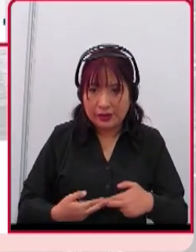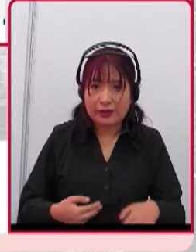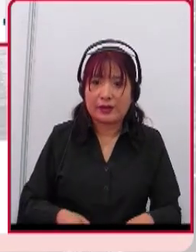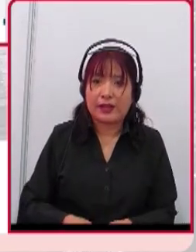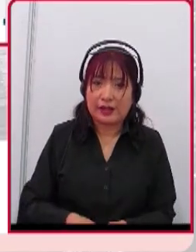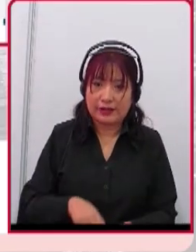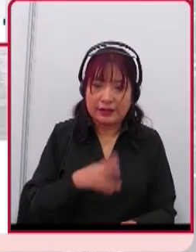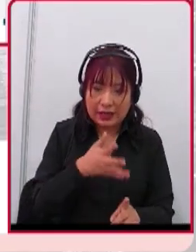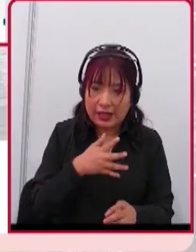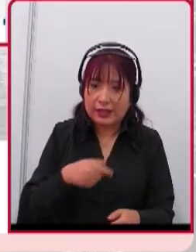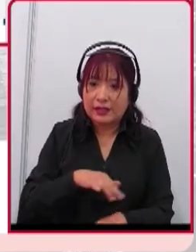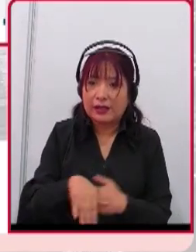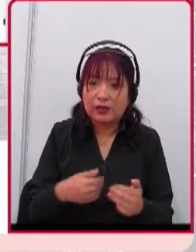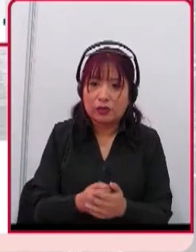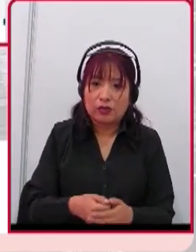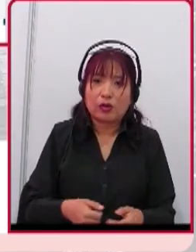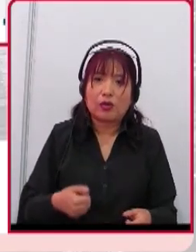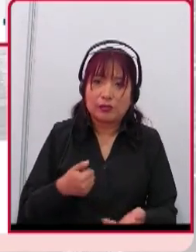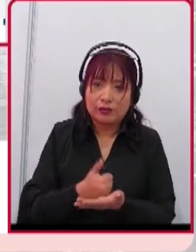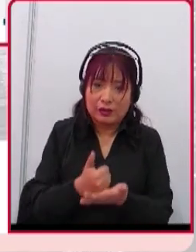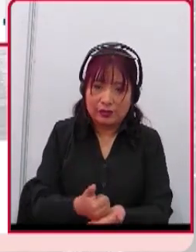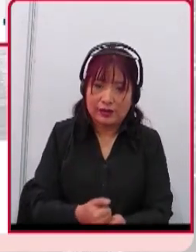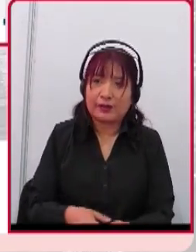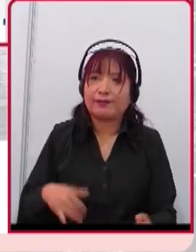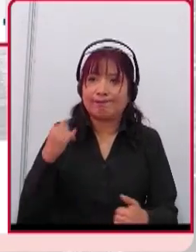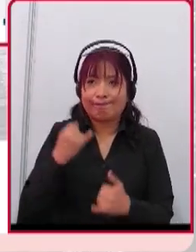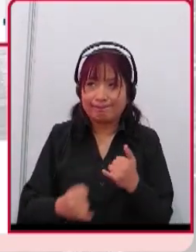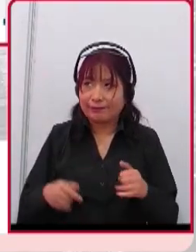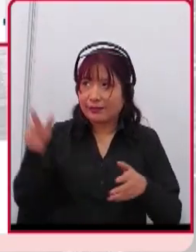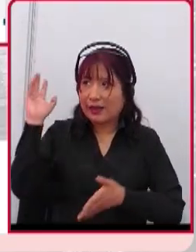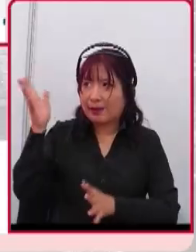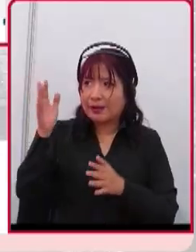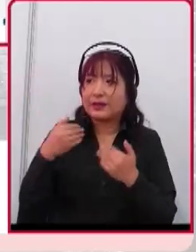atento a cualquier consulta. Muchas gracias.